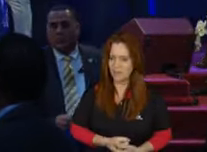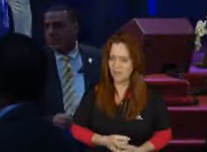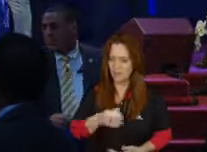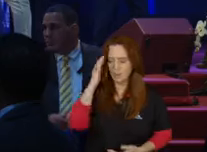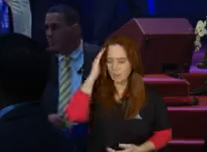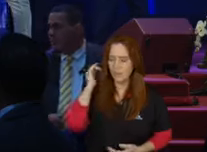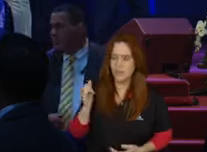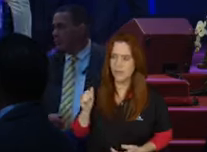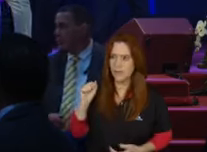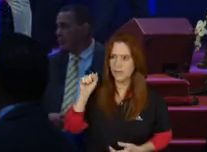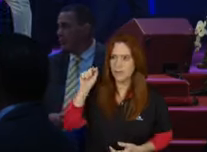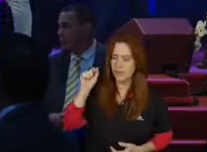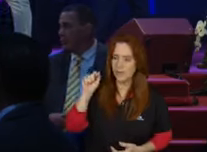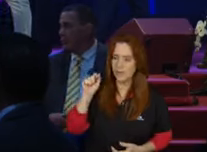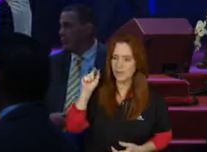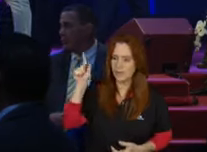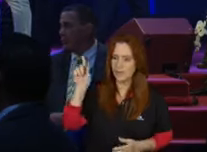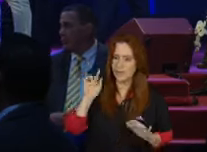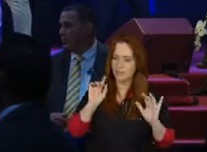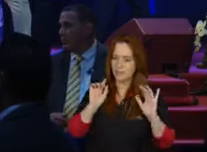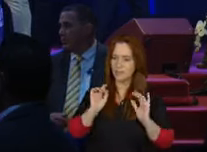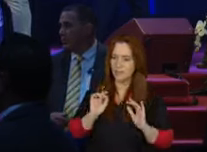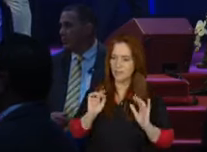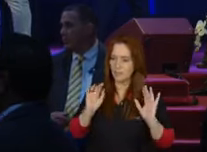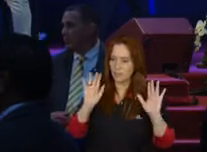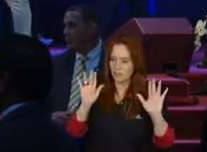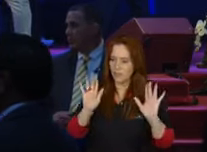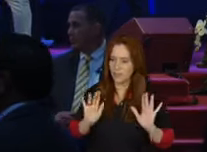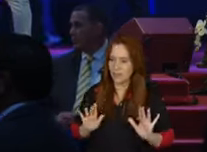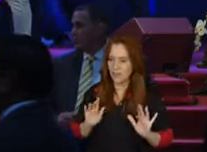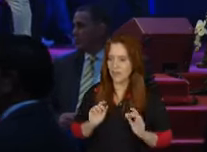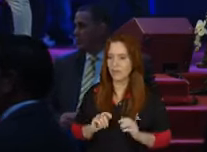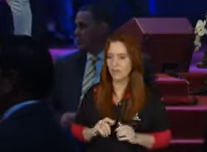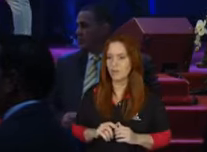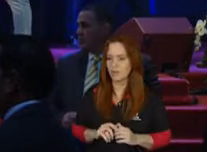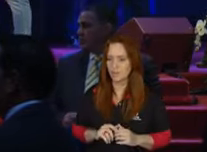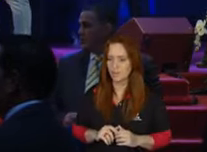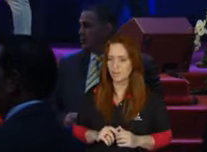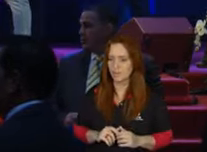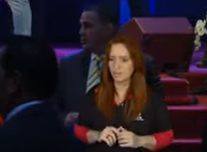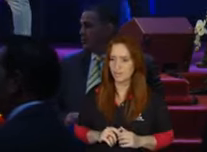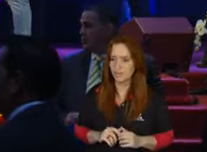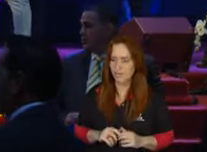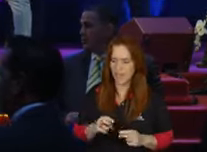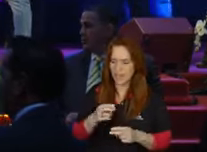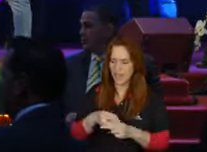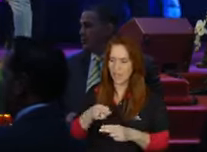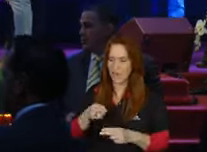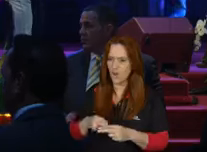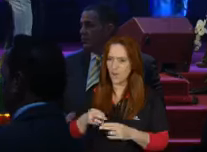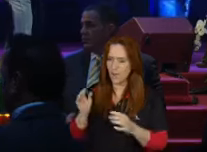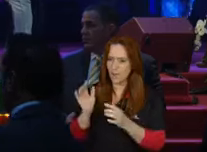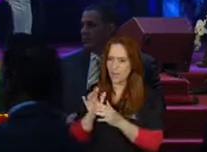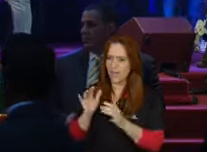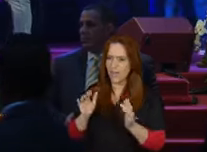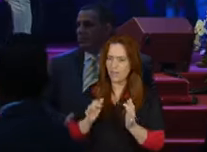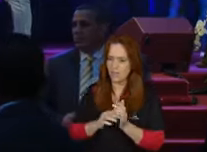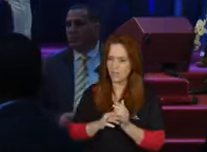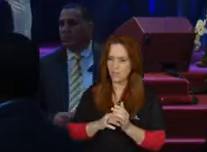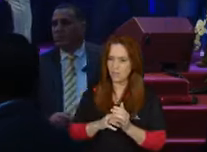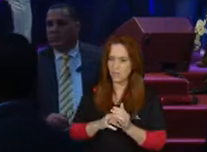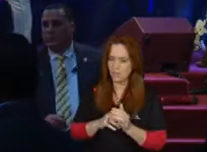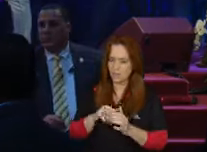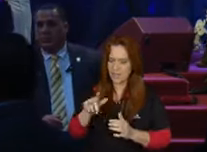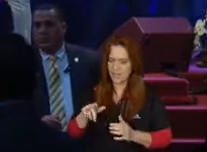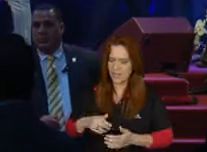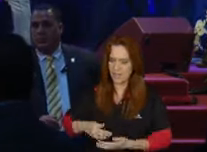Señor. Yo sé que han sido muchos los atentados contra esta criatura, pero en el nombre de Jesús, esta criatura está en